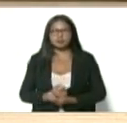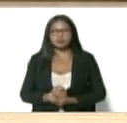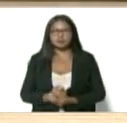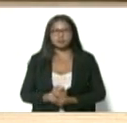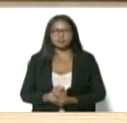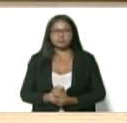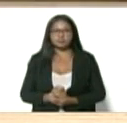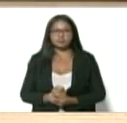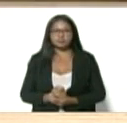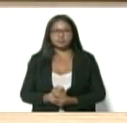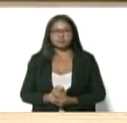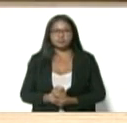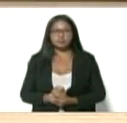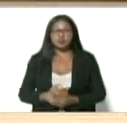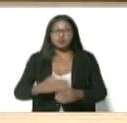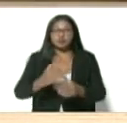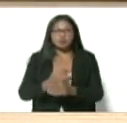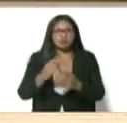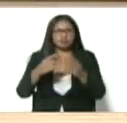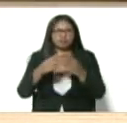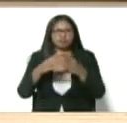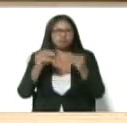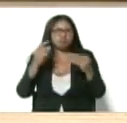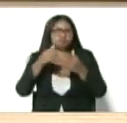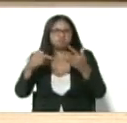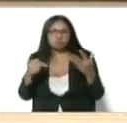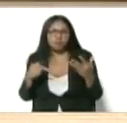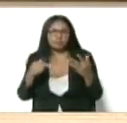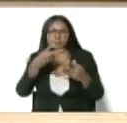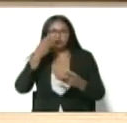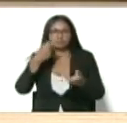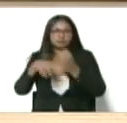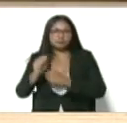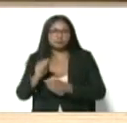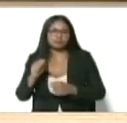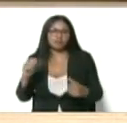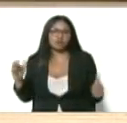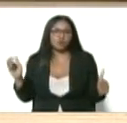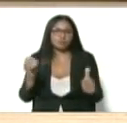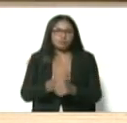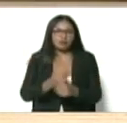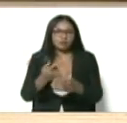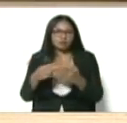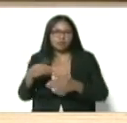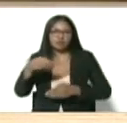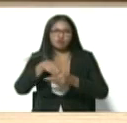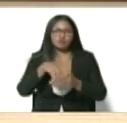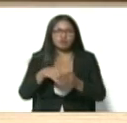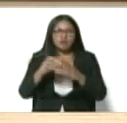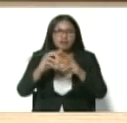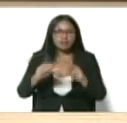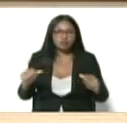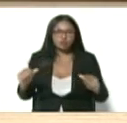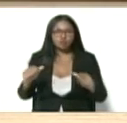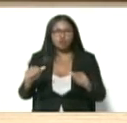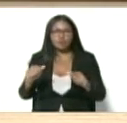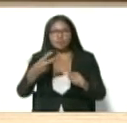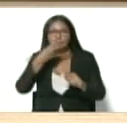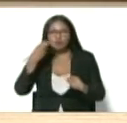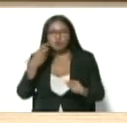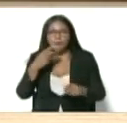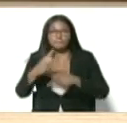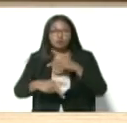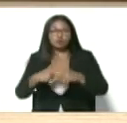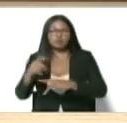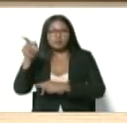de todas las modalidades del narcotráfico de incautación y destrucción de droga producida